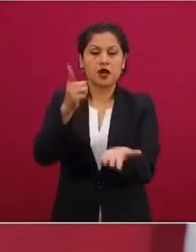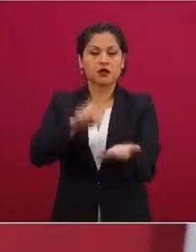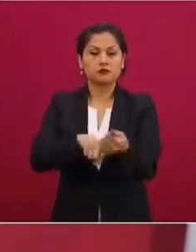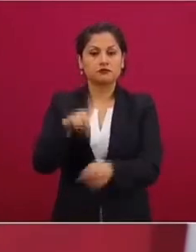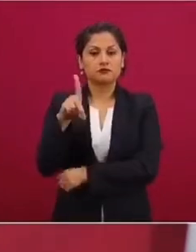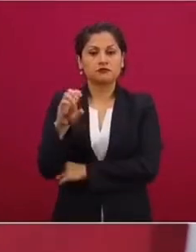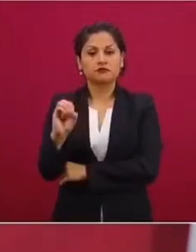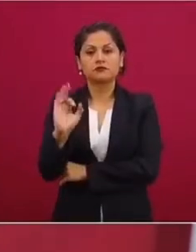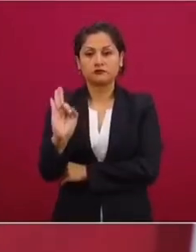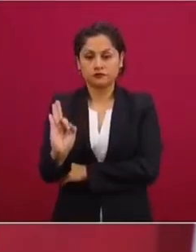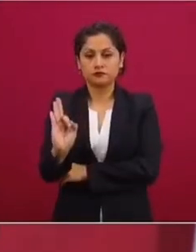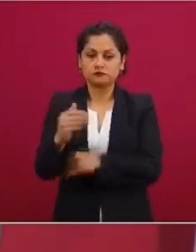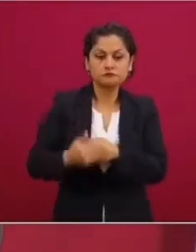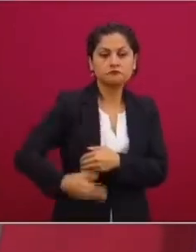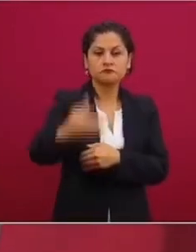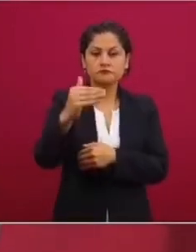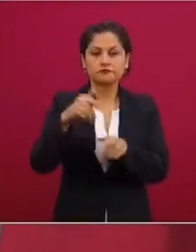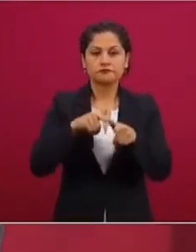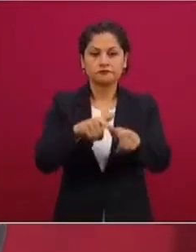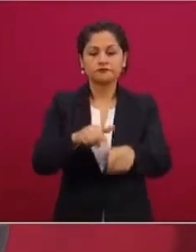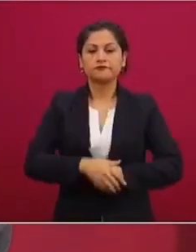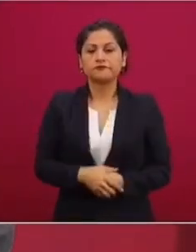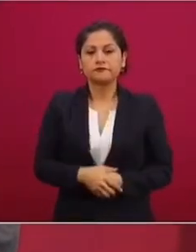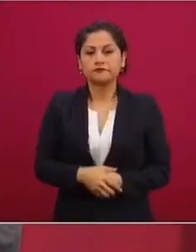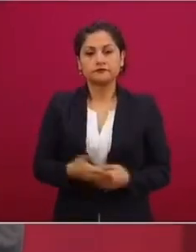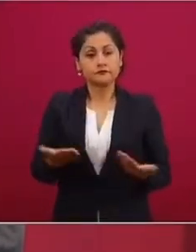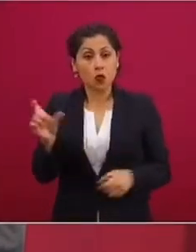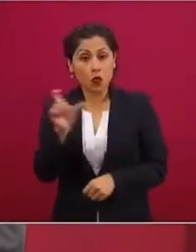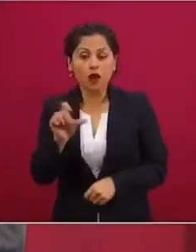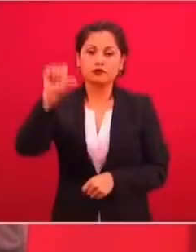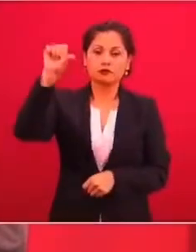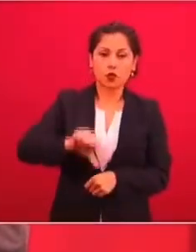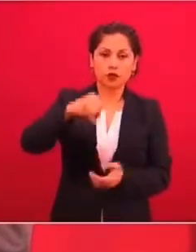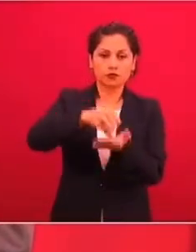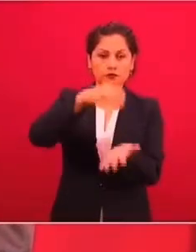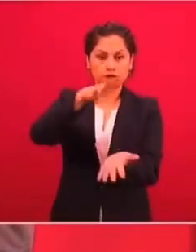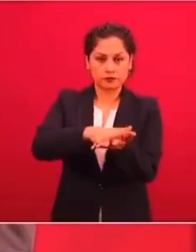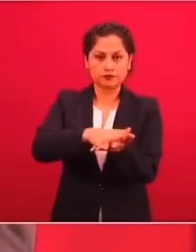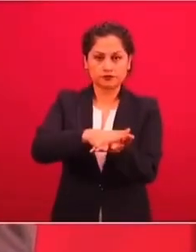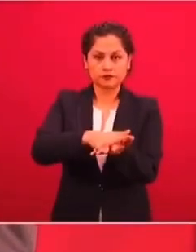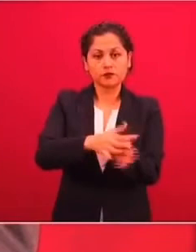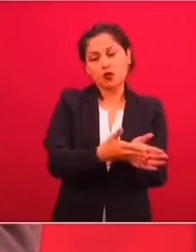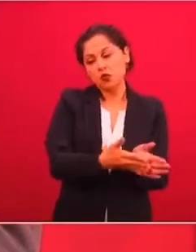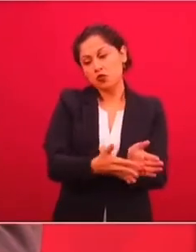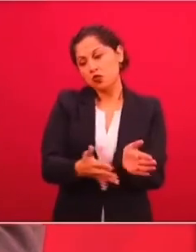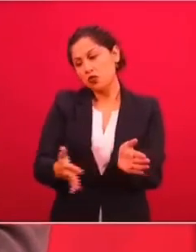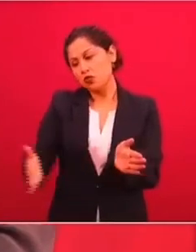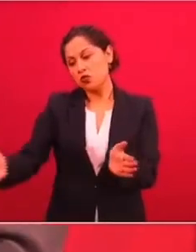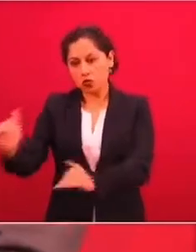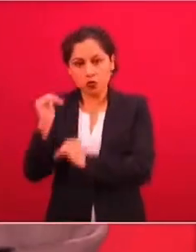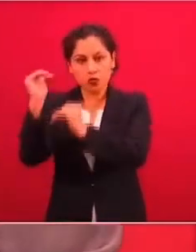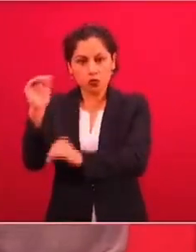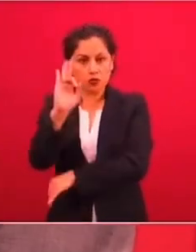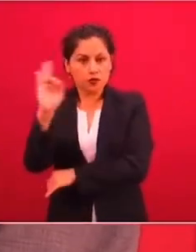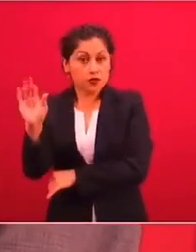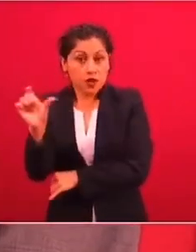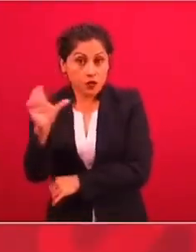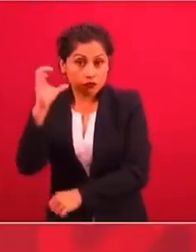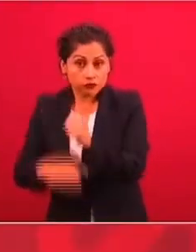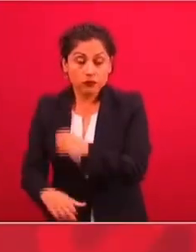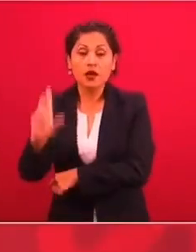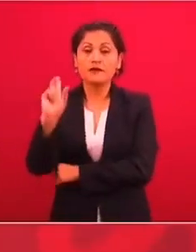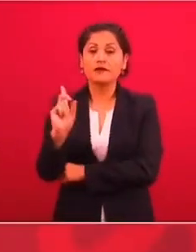Diario Oficial de la Federación, es decir, el día de hoy, y cesará en su vigencia el treinta y uno de diciembre